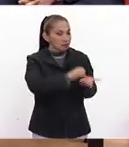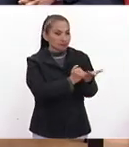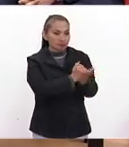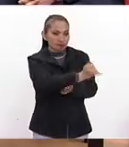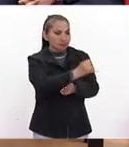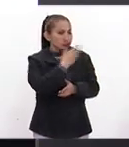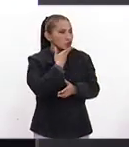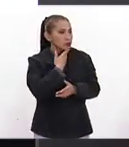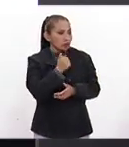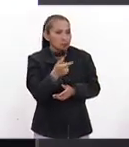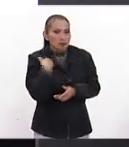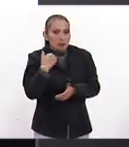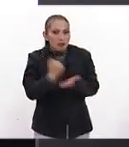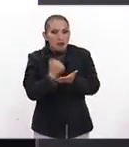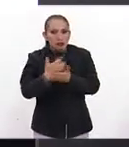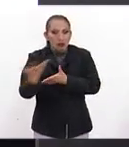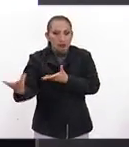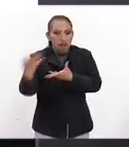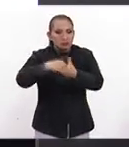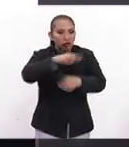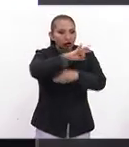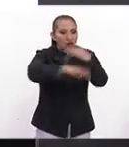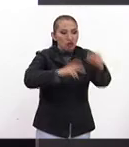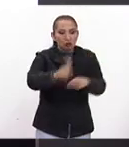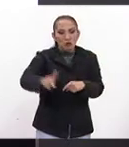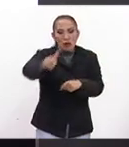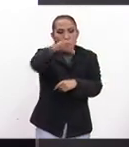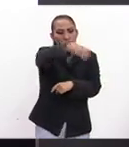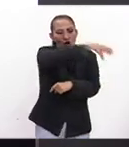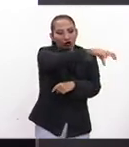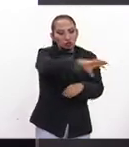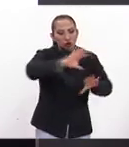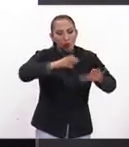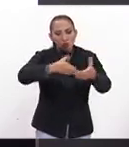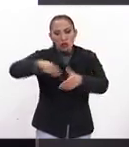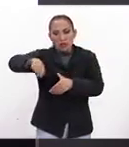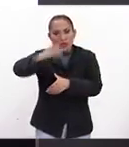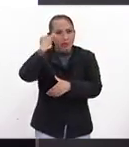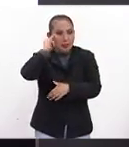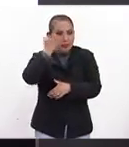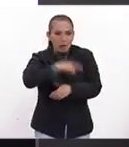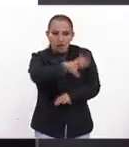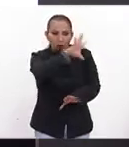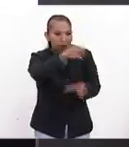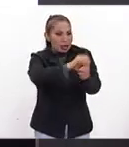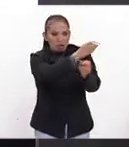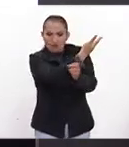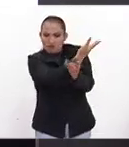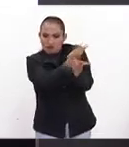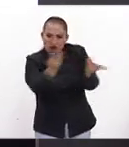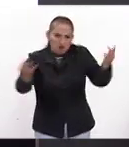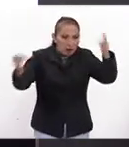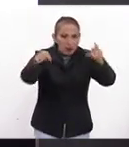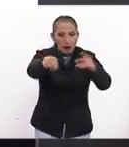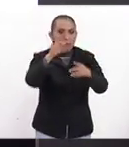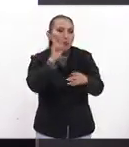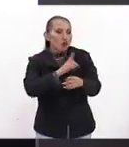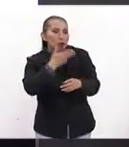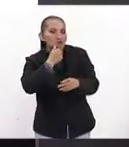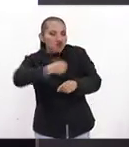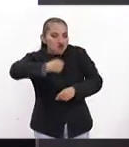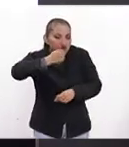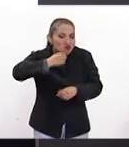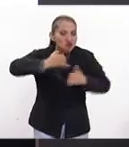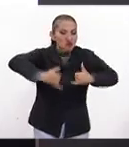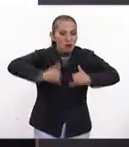no funcionaría si no tuviéramos la inclusión de todos los pueblos y todas las comunidades y todo el espectro de población que tenemos, mujeres,